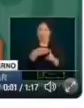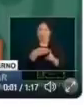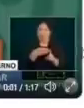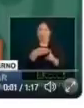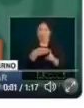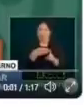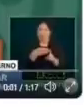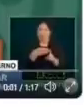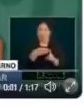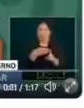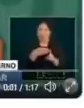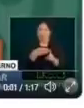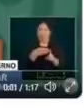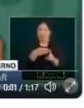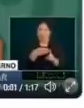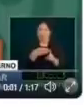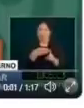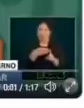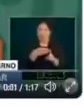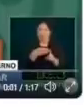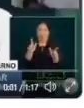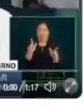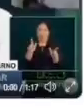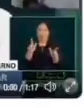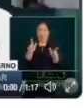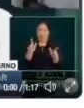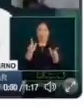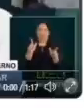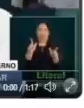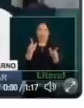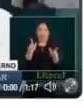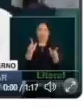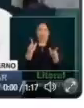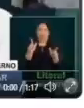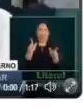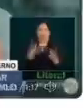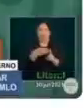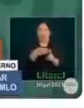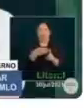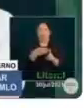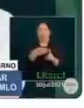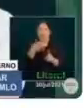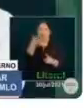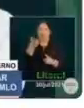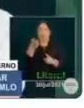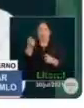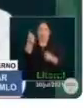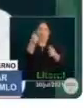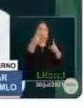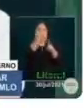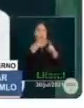y en este mensaje con una dedicatoria especial a los Loera. Por eso nos